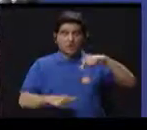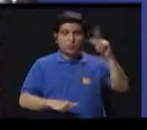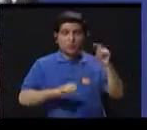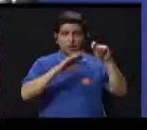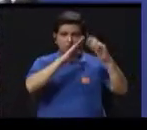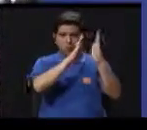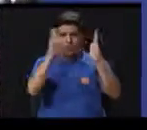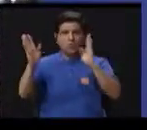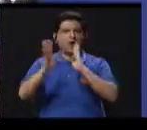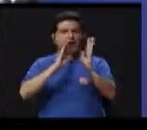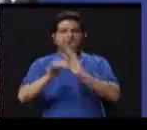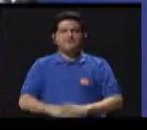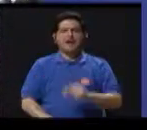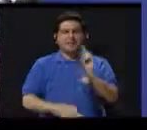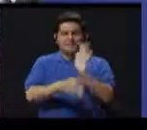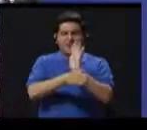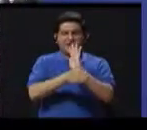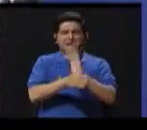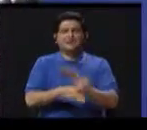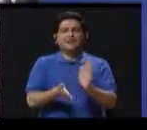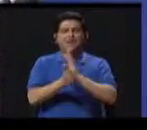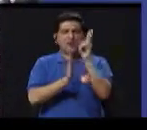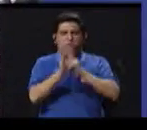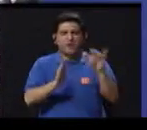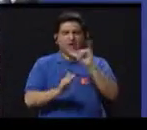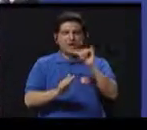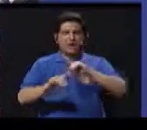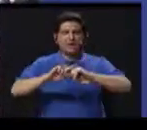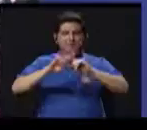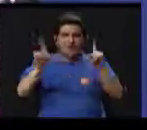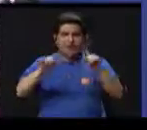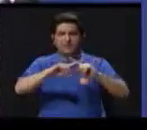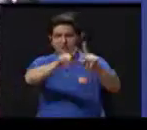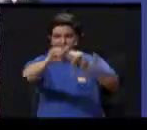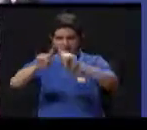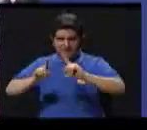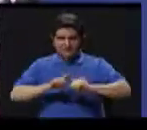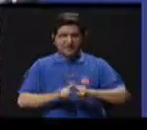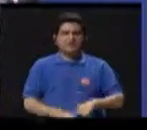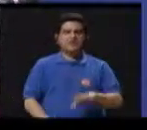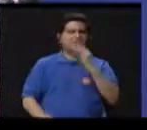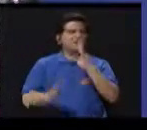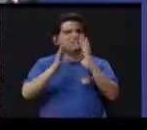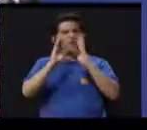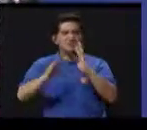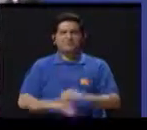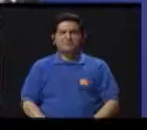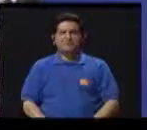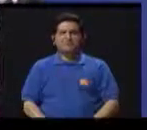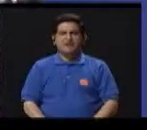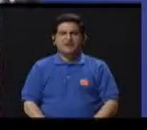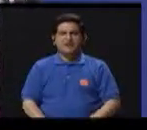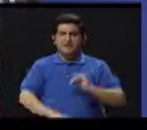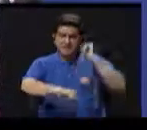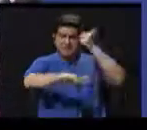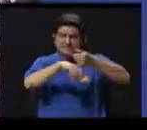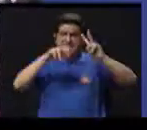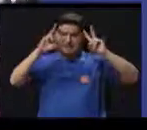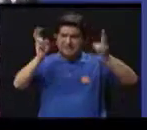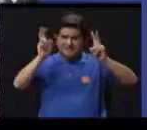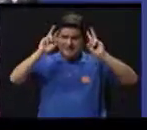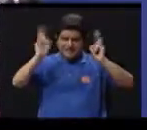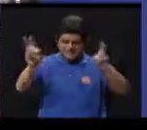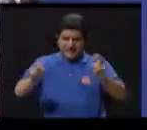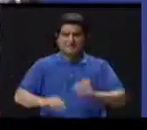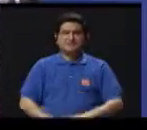Continuamos el lunes de Cinemateca, estamos hablando del cortometraje documental Igualmente Diferentes, una forma de hablar un poco, de poner sobre la mesa